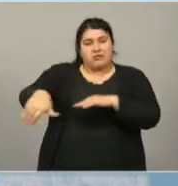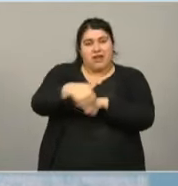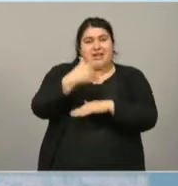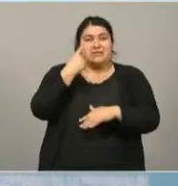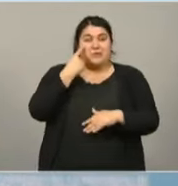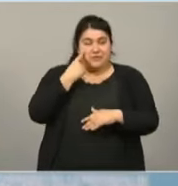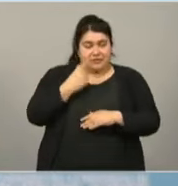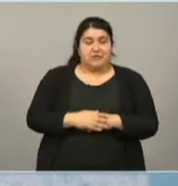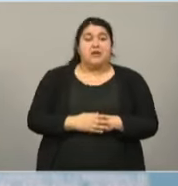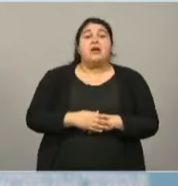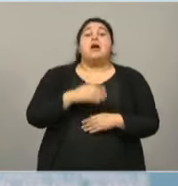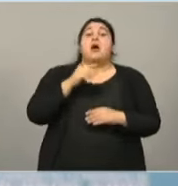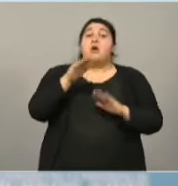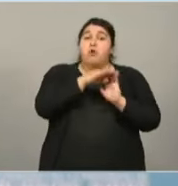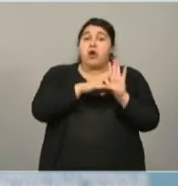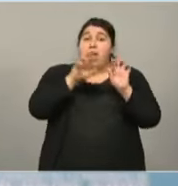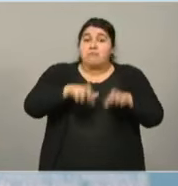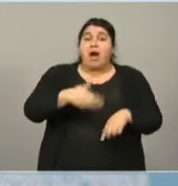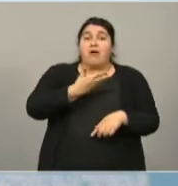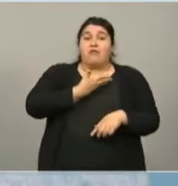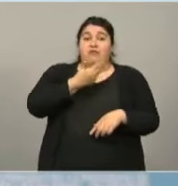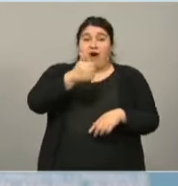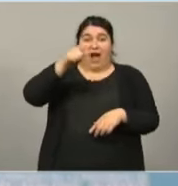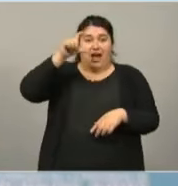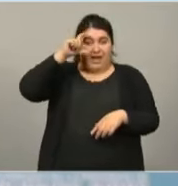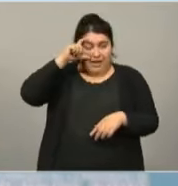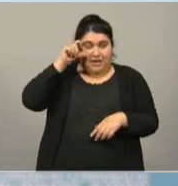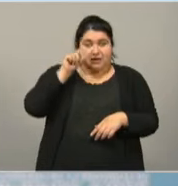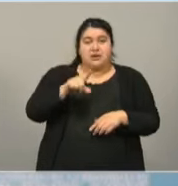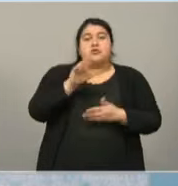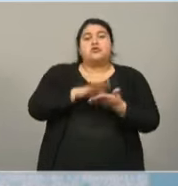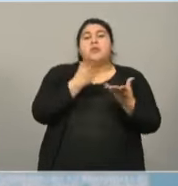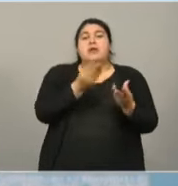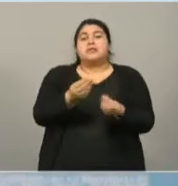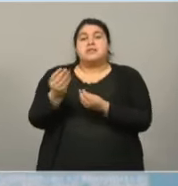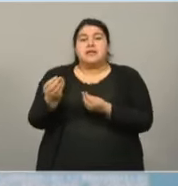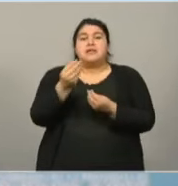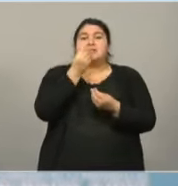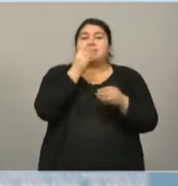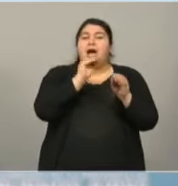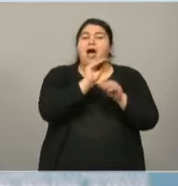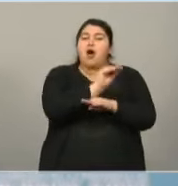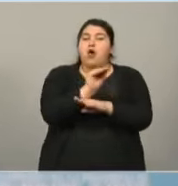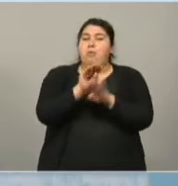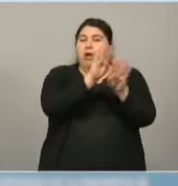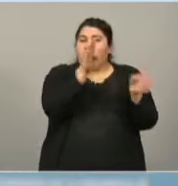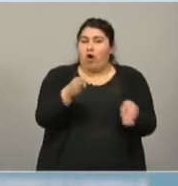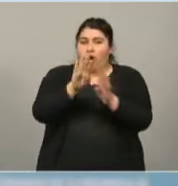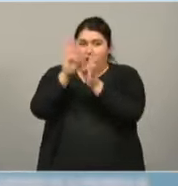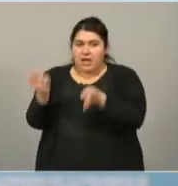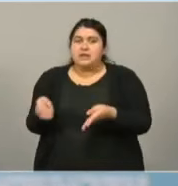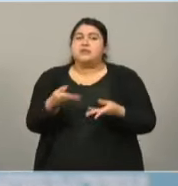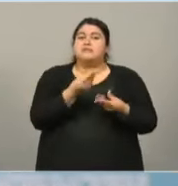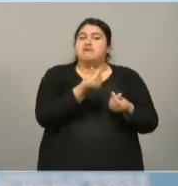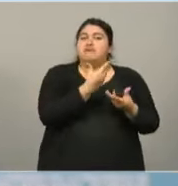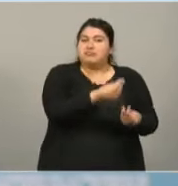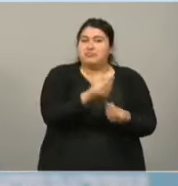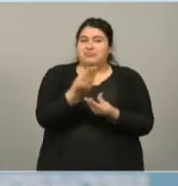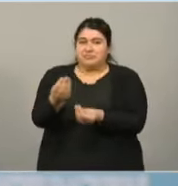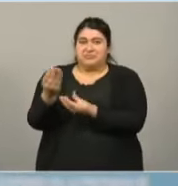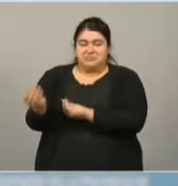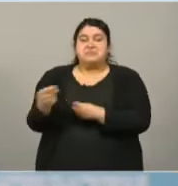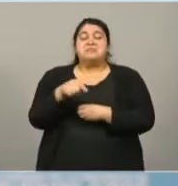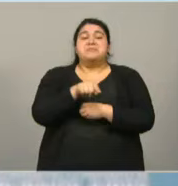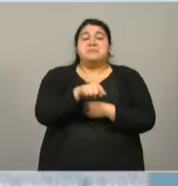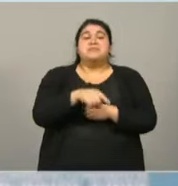el programa fae que que tiene que ver con la asistencia a los comedores comunitarios eh todo lo que tiene que ver con